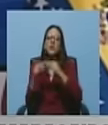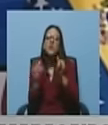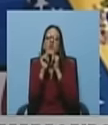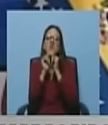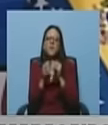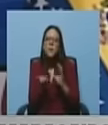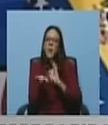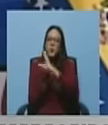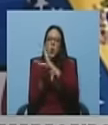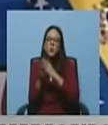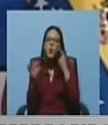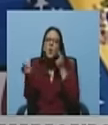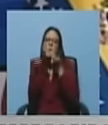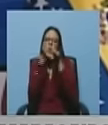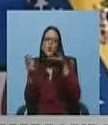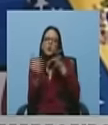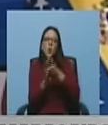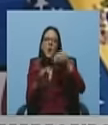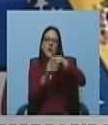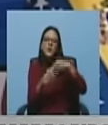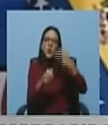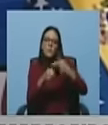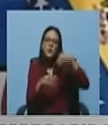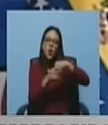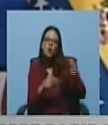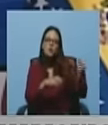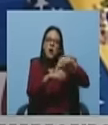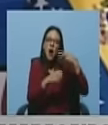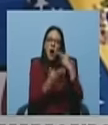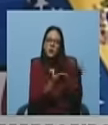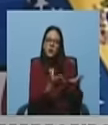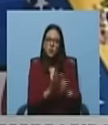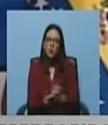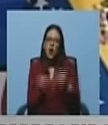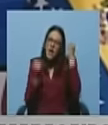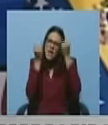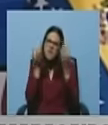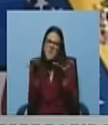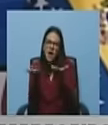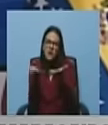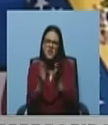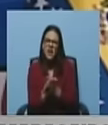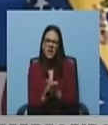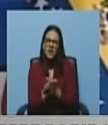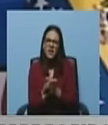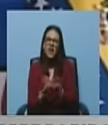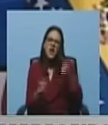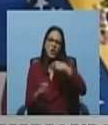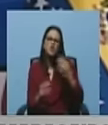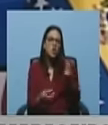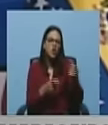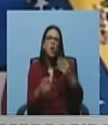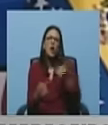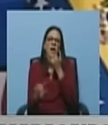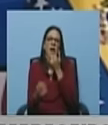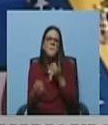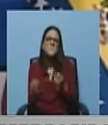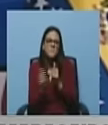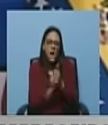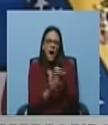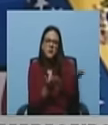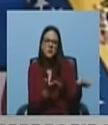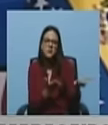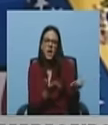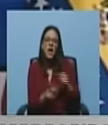el manejo de la industria petrolera nacional. Imagínense ustedes para dónde íbamos.